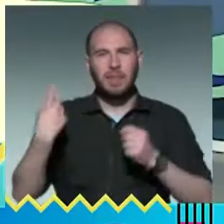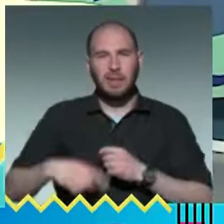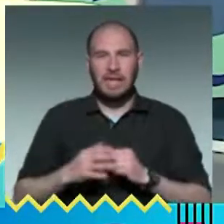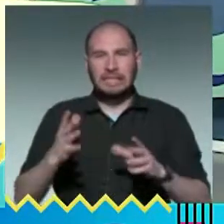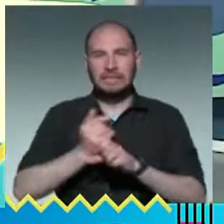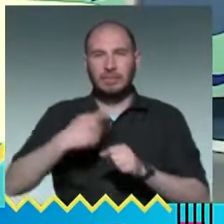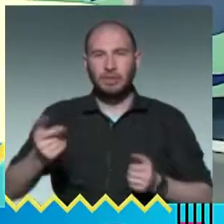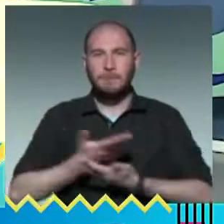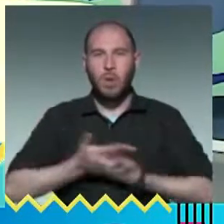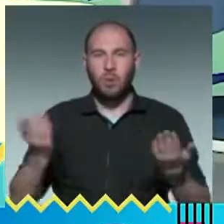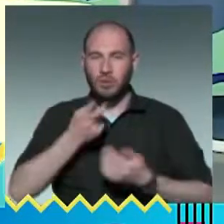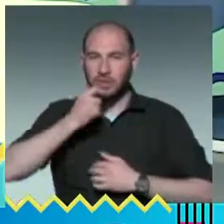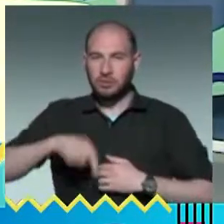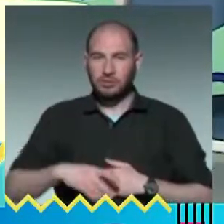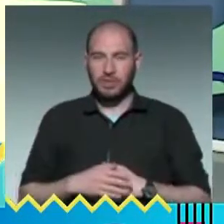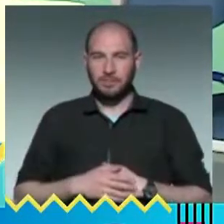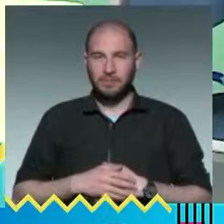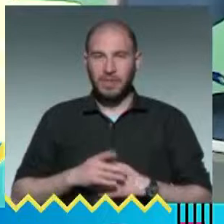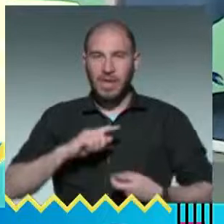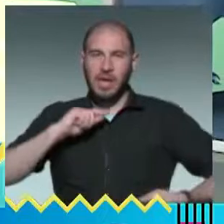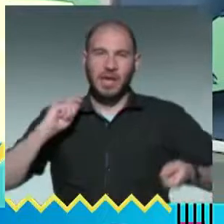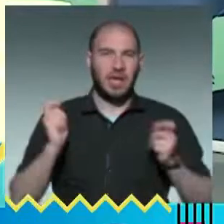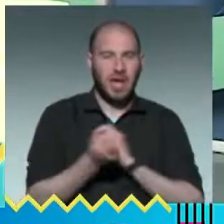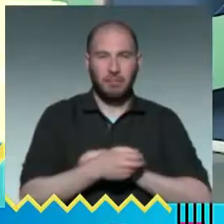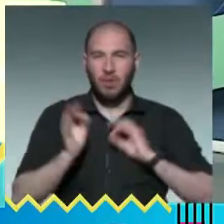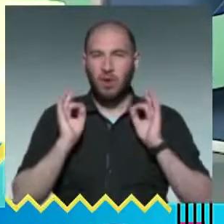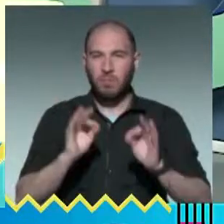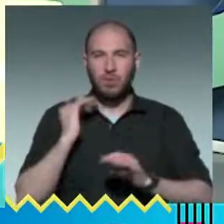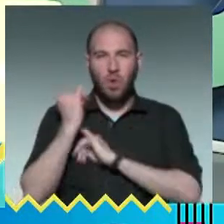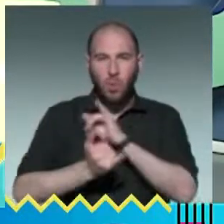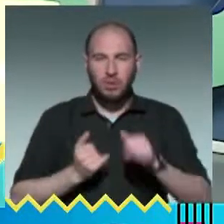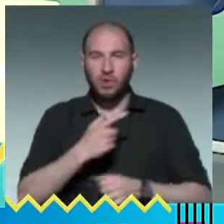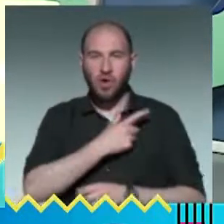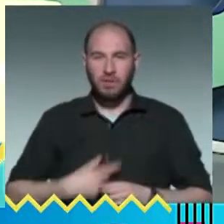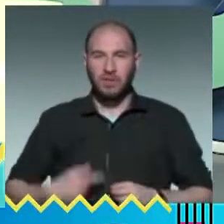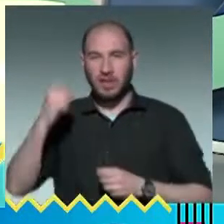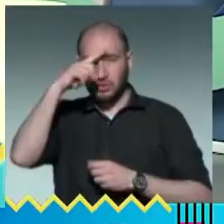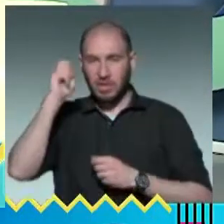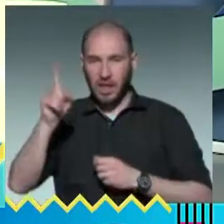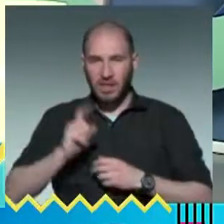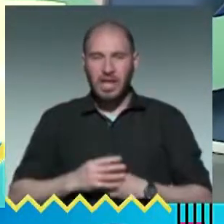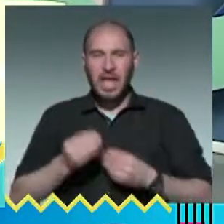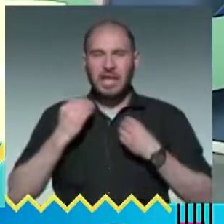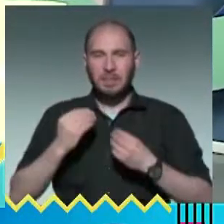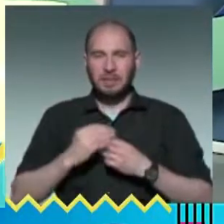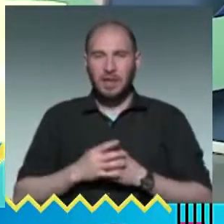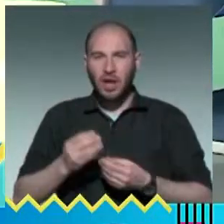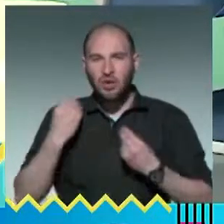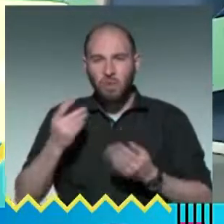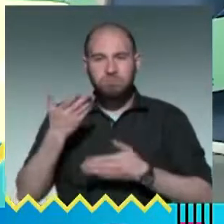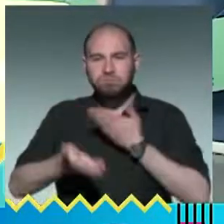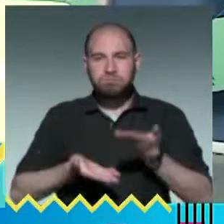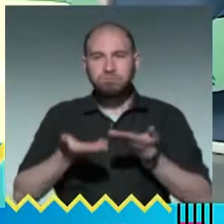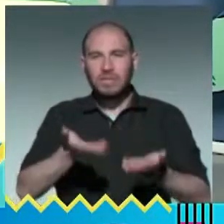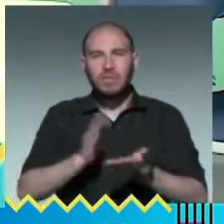el transporte público de la provincia y una reforma integral que se viene planteando del Ejecutivo Nacional, ¿sí? ¿Cómo se está